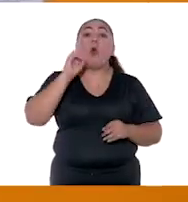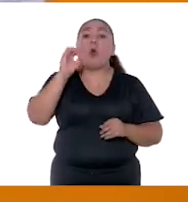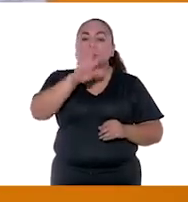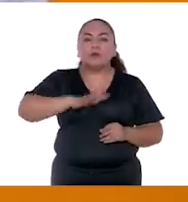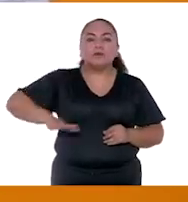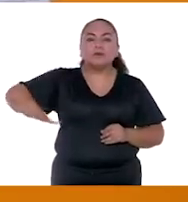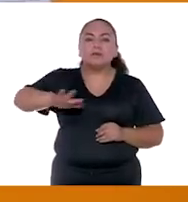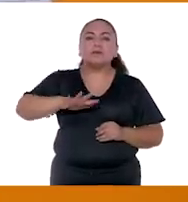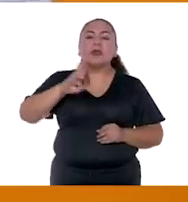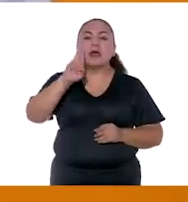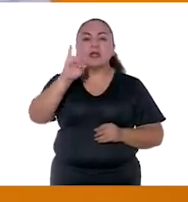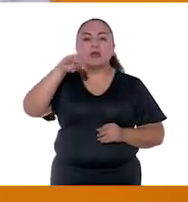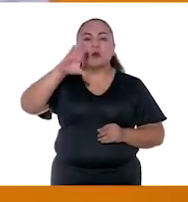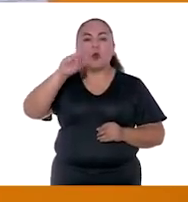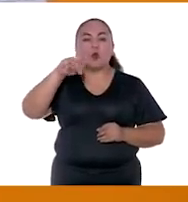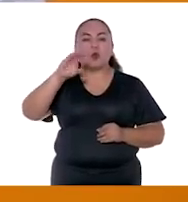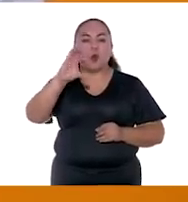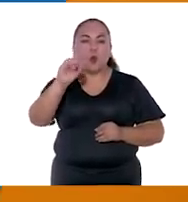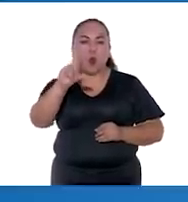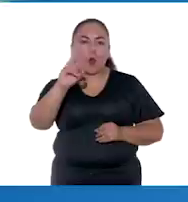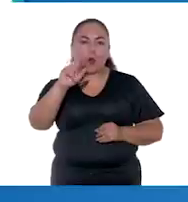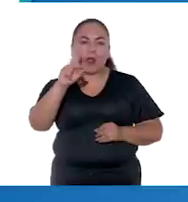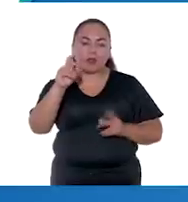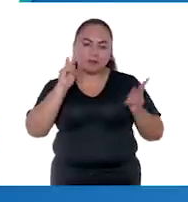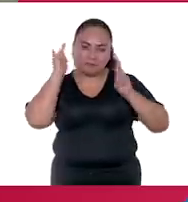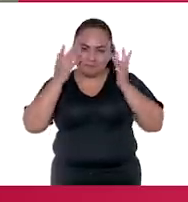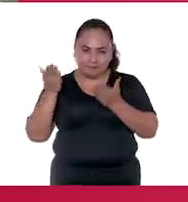paleontológica Rincón Colorado.